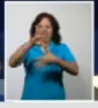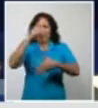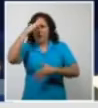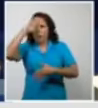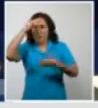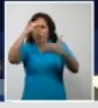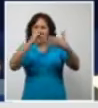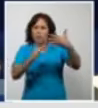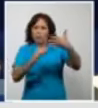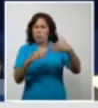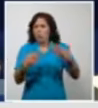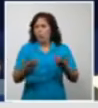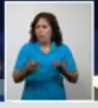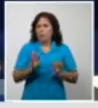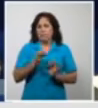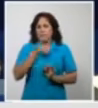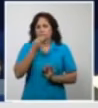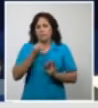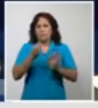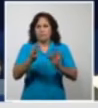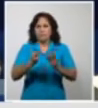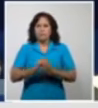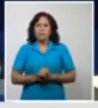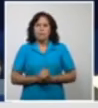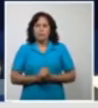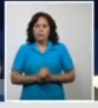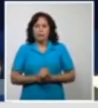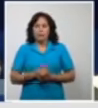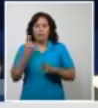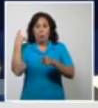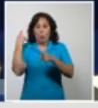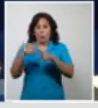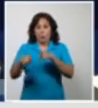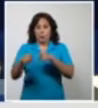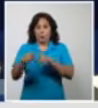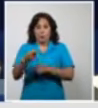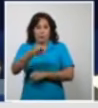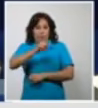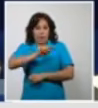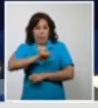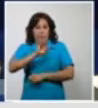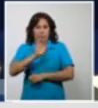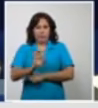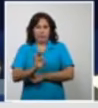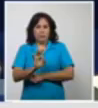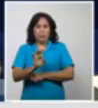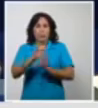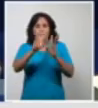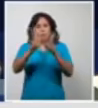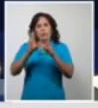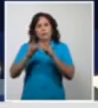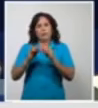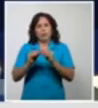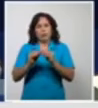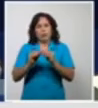región de las Américas. Se reportan en el día de ayer, en total, un